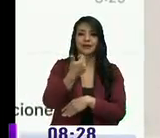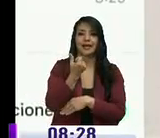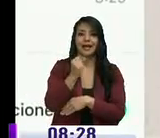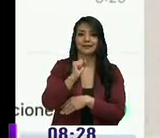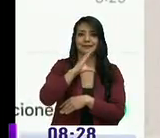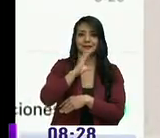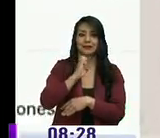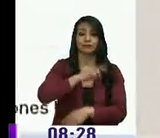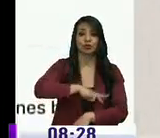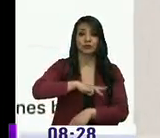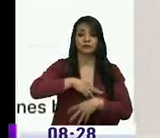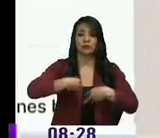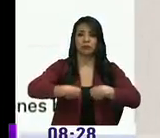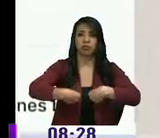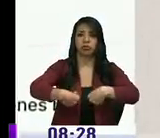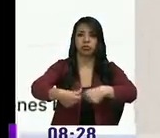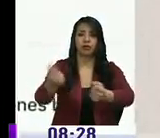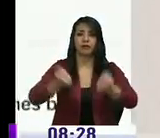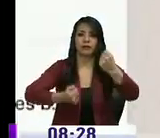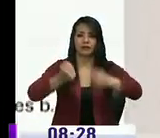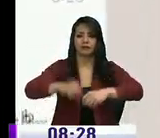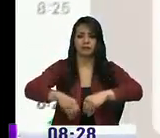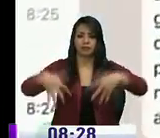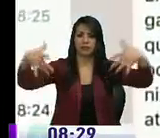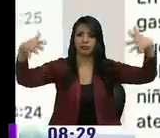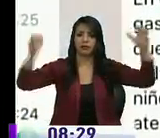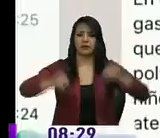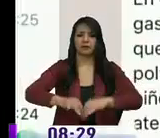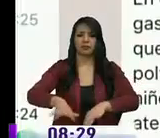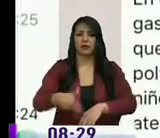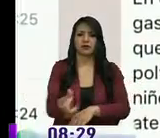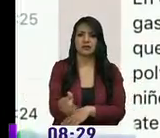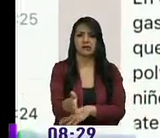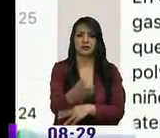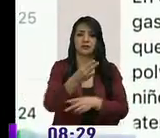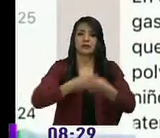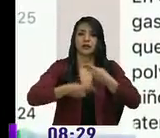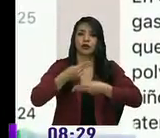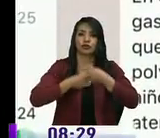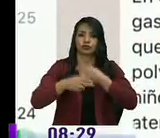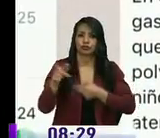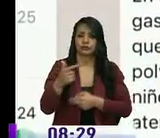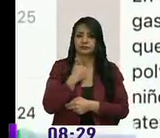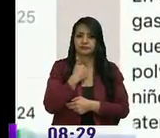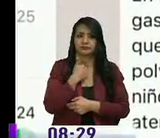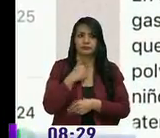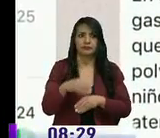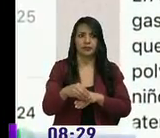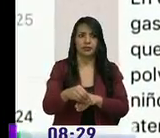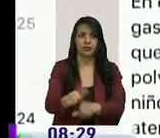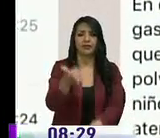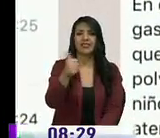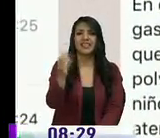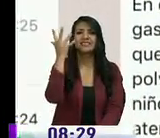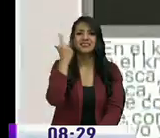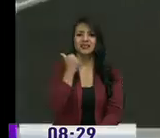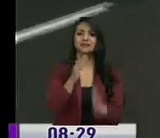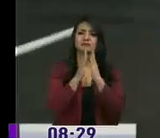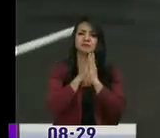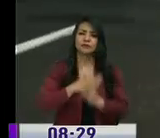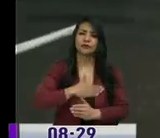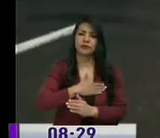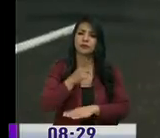la vía Rastrillo, con el paso de los vehículos se levanta el polvo y afecta los negocios de las personas y niños. Este lastre está más de 10 días, por